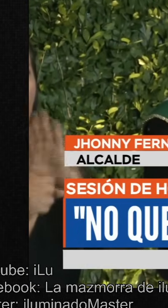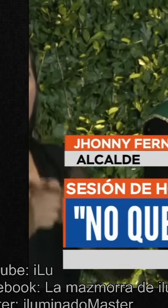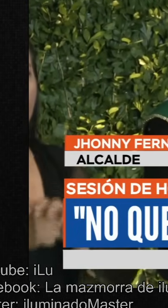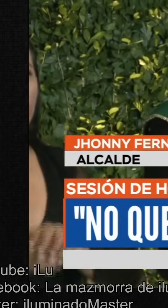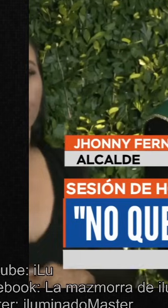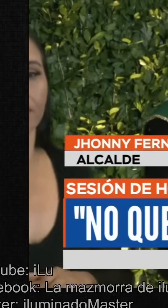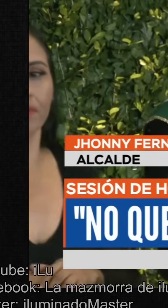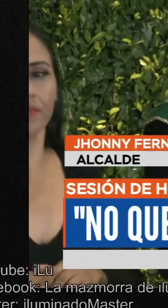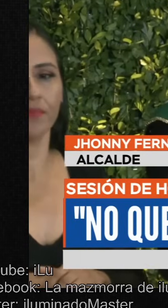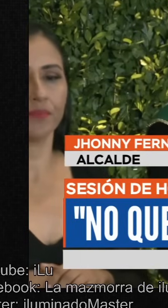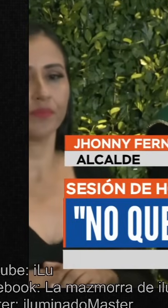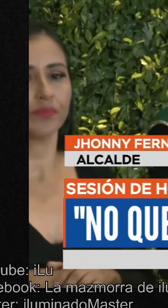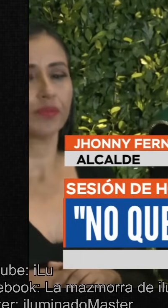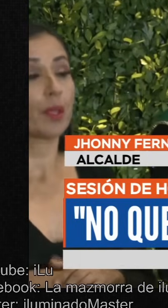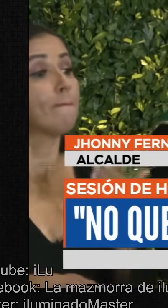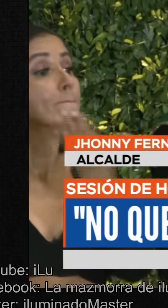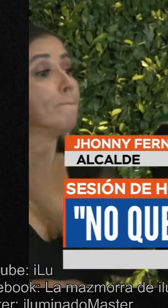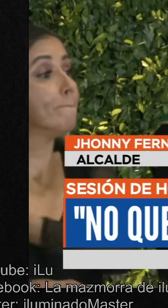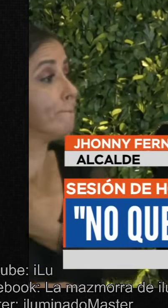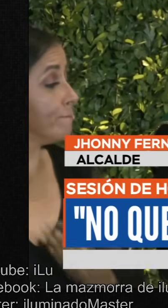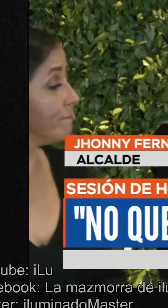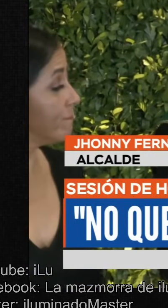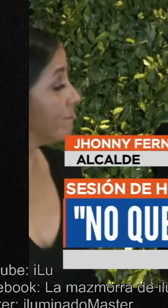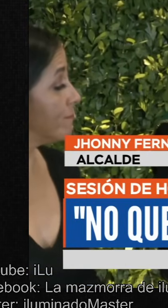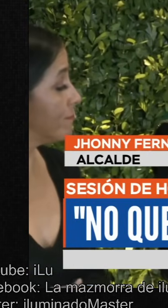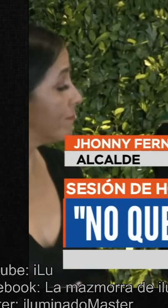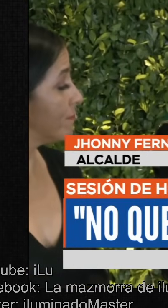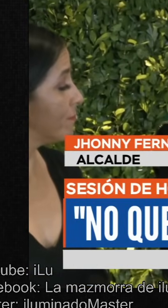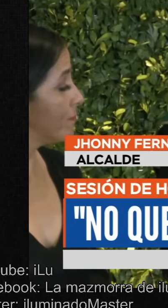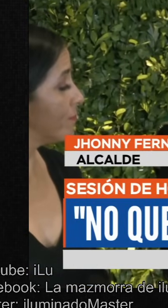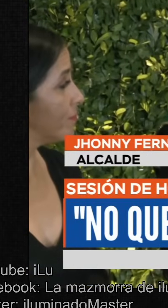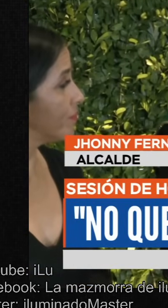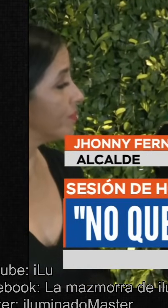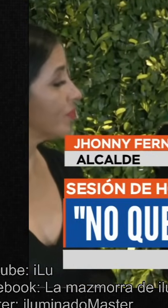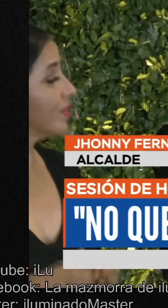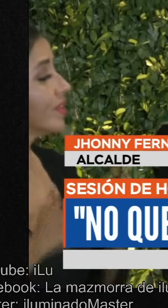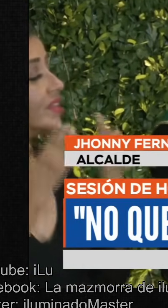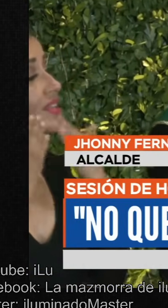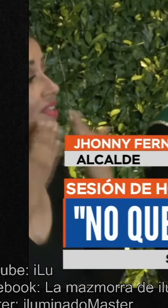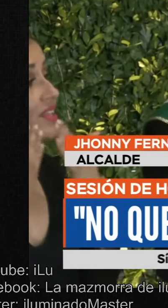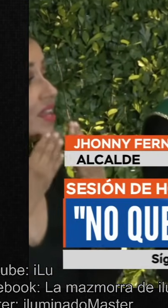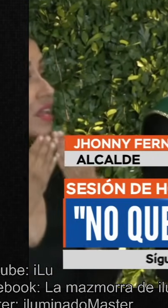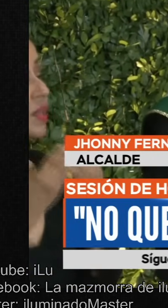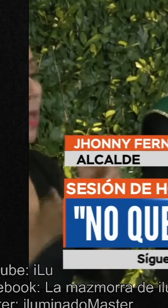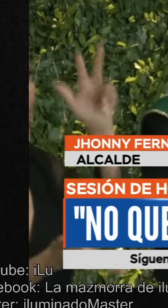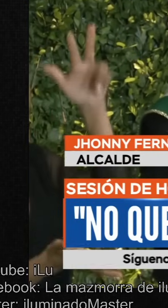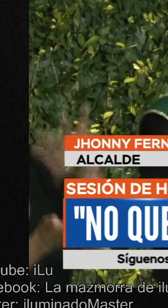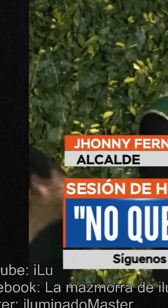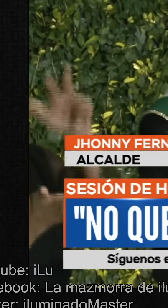compromisos. Señor presidente, yo quiero agradecerle a usted que aprobó